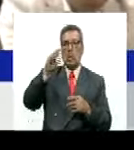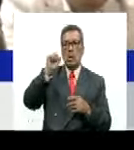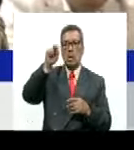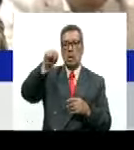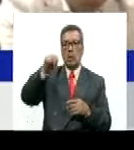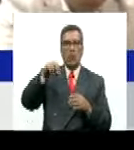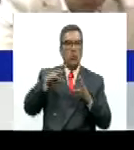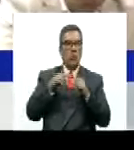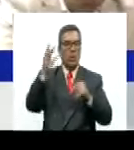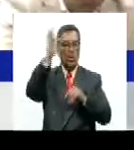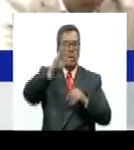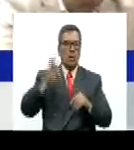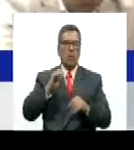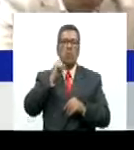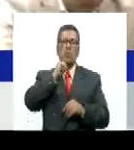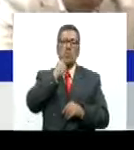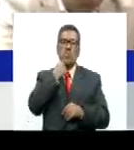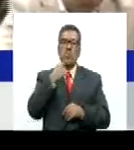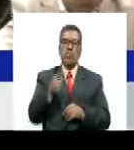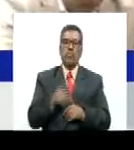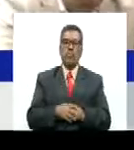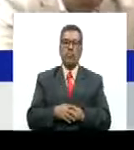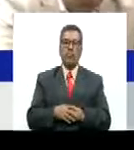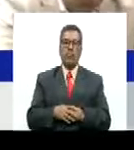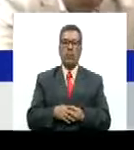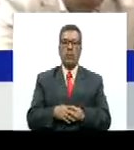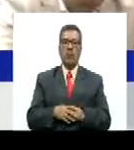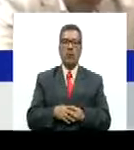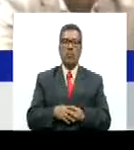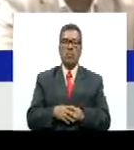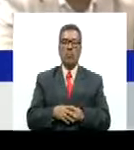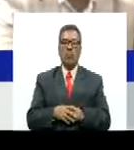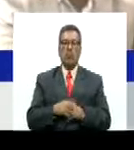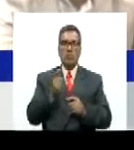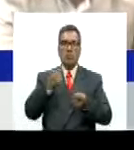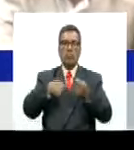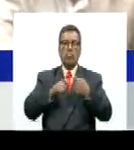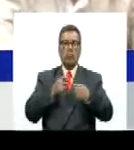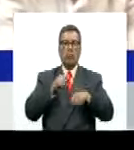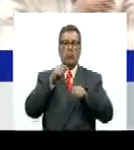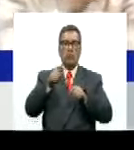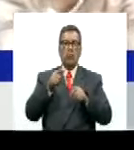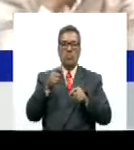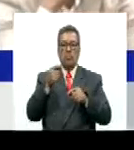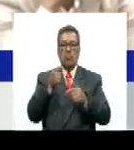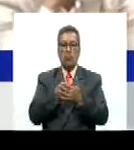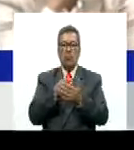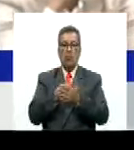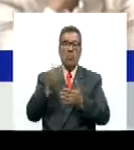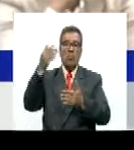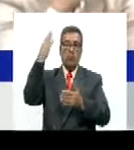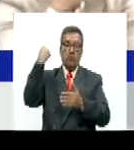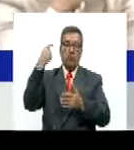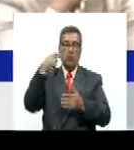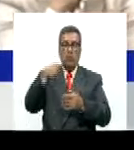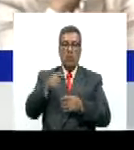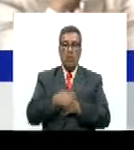la Federación de Rusia. En el ámbito comercial, pues su moneda, que antes era el